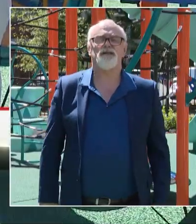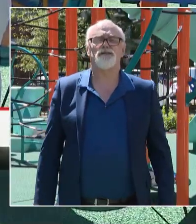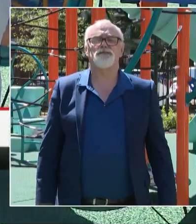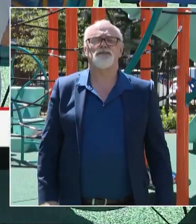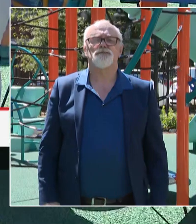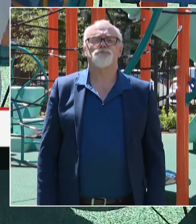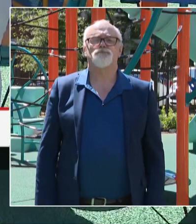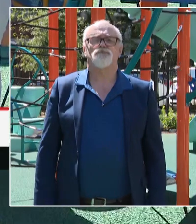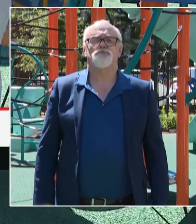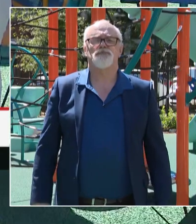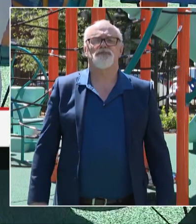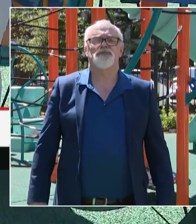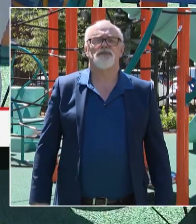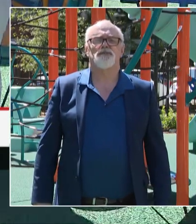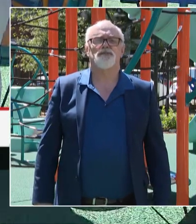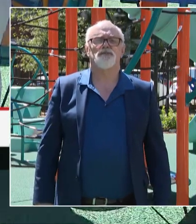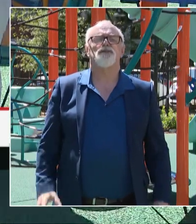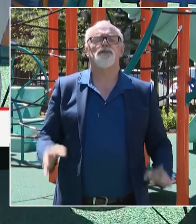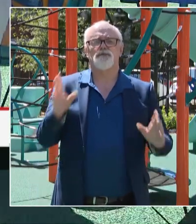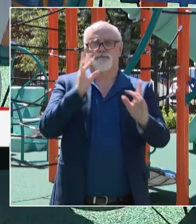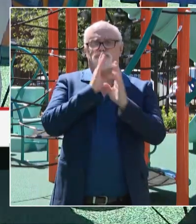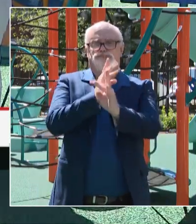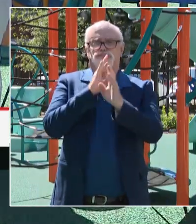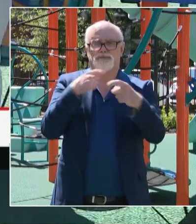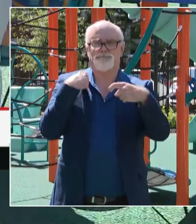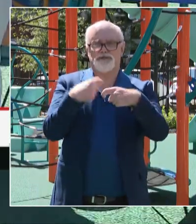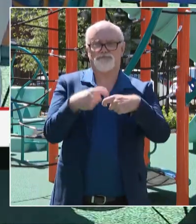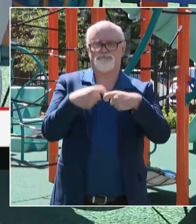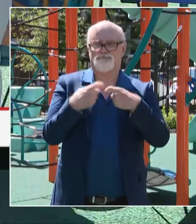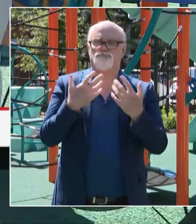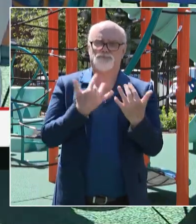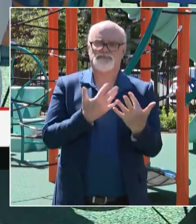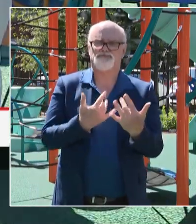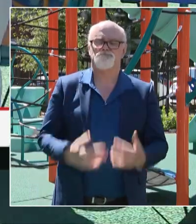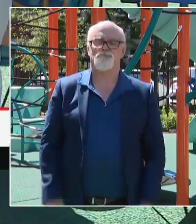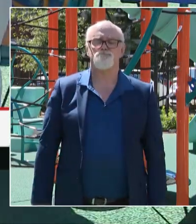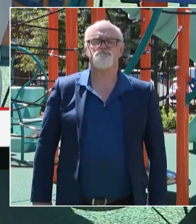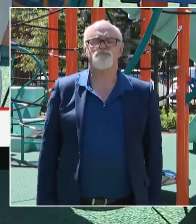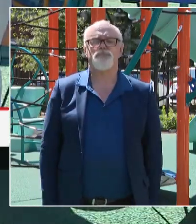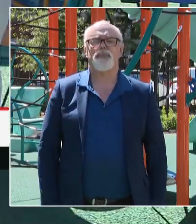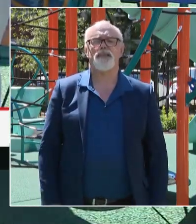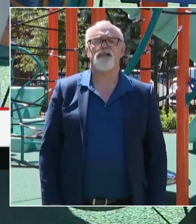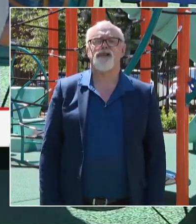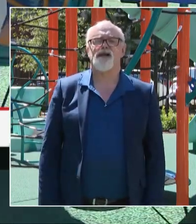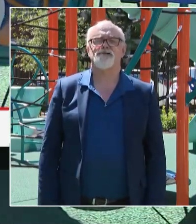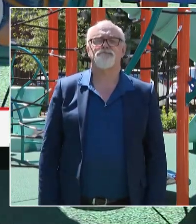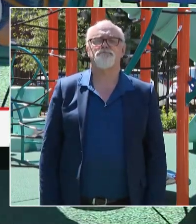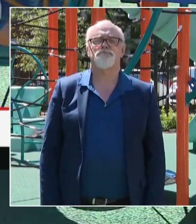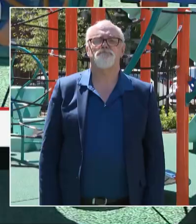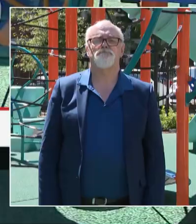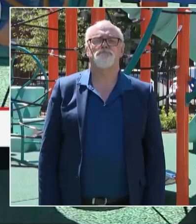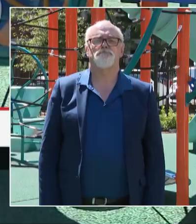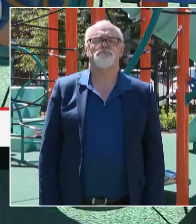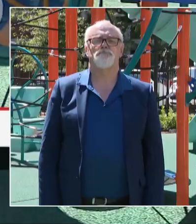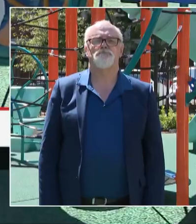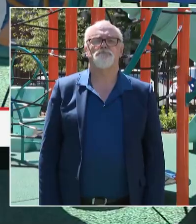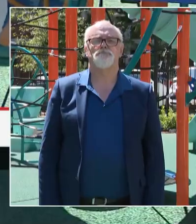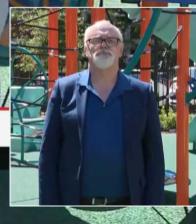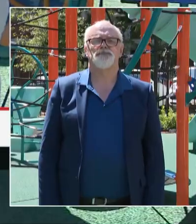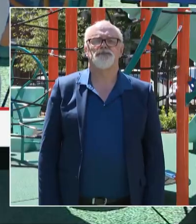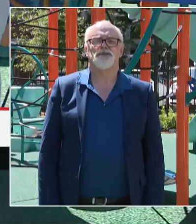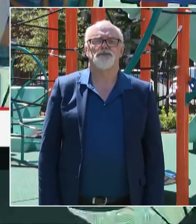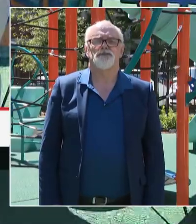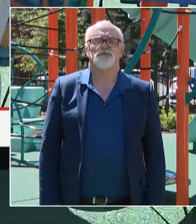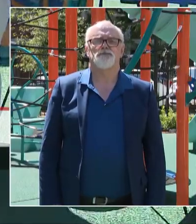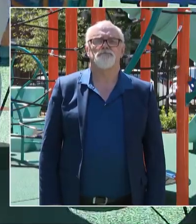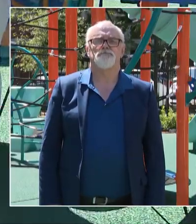inglés. Y nuestros maestros se esfuerzan al máximo para prepararnos para el éxito. Pero nada de esto sería